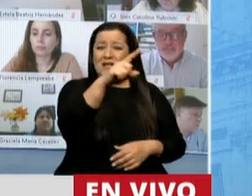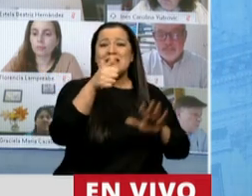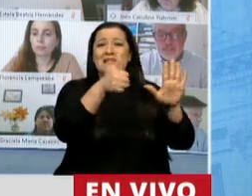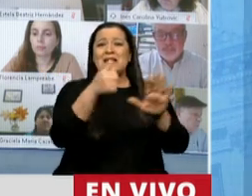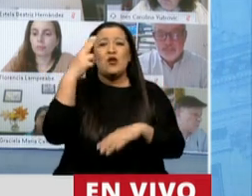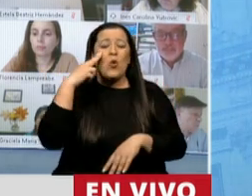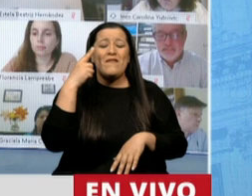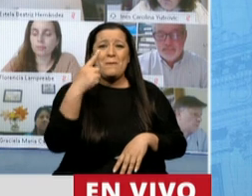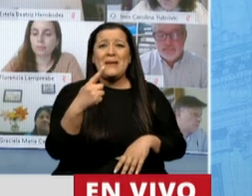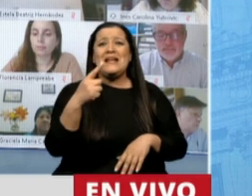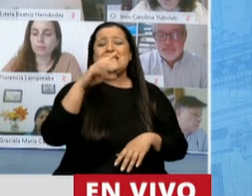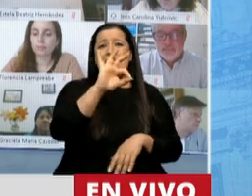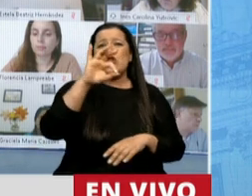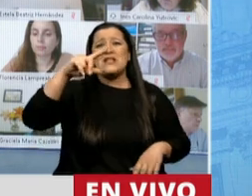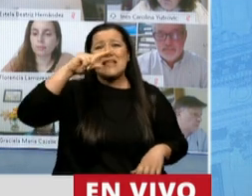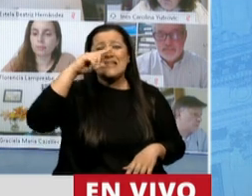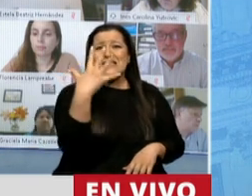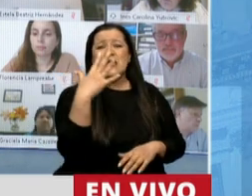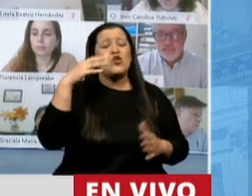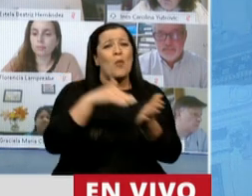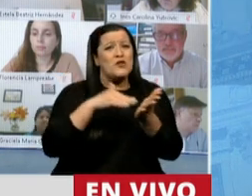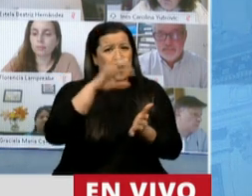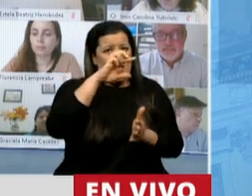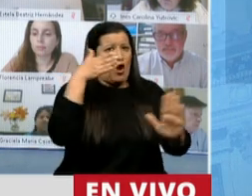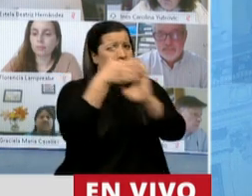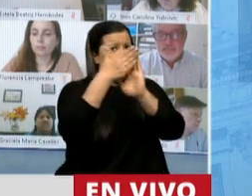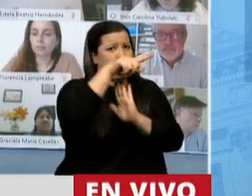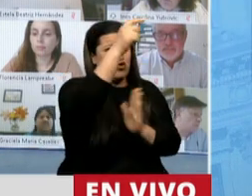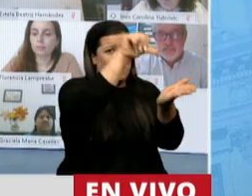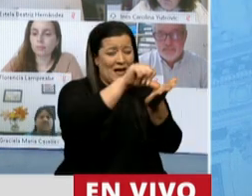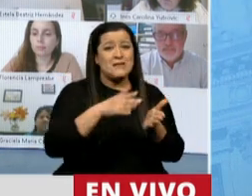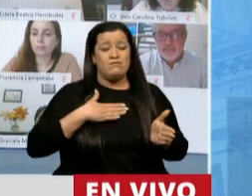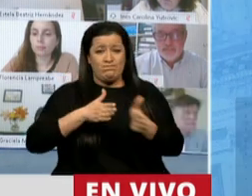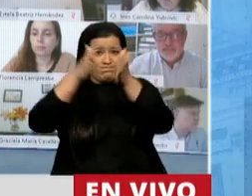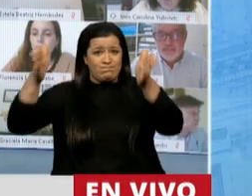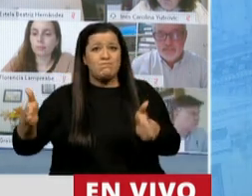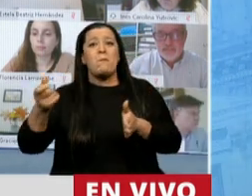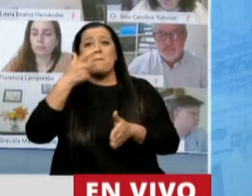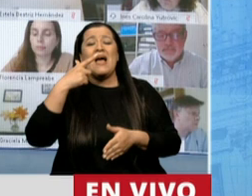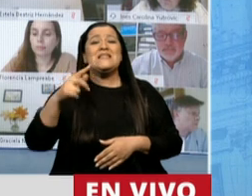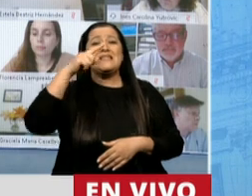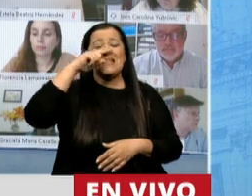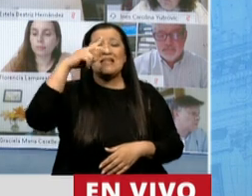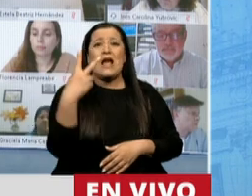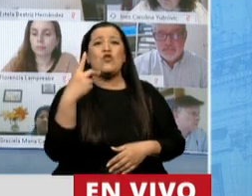69075 millones de dólares se fueron en el gobierno se fueron